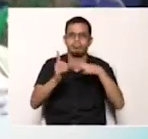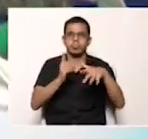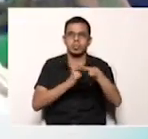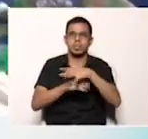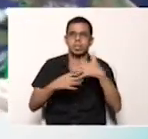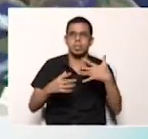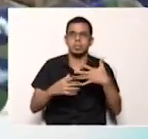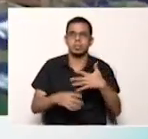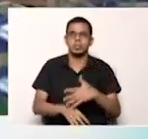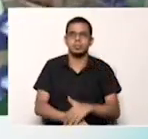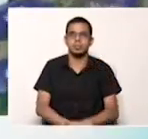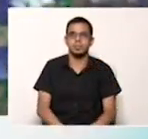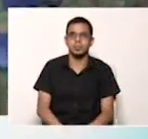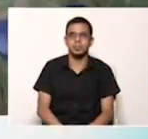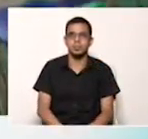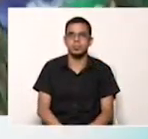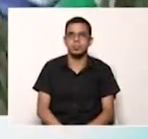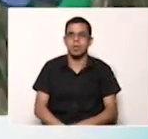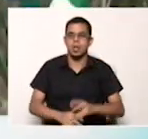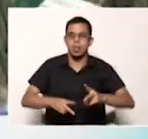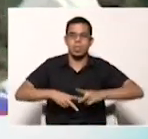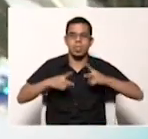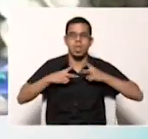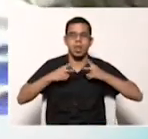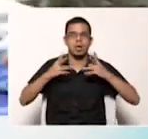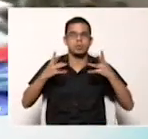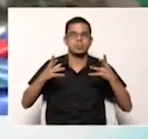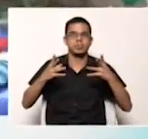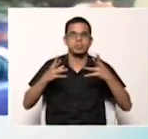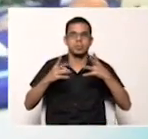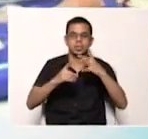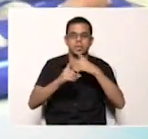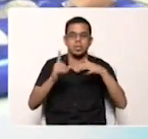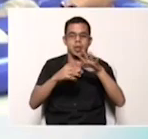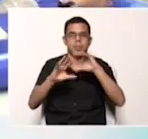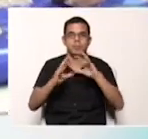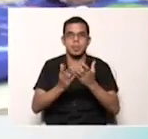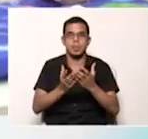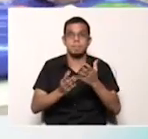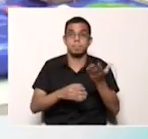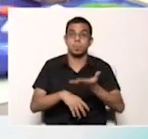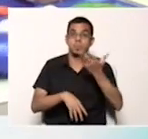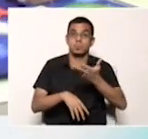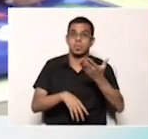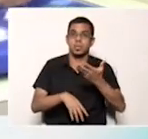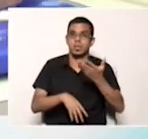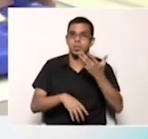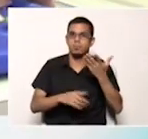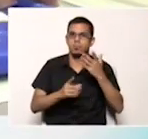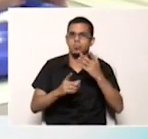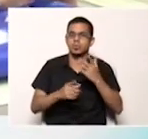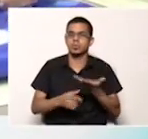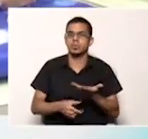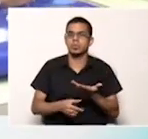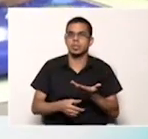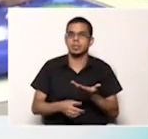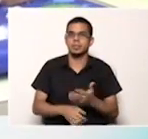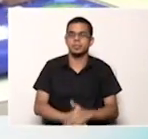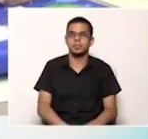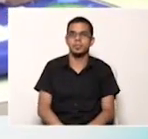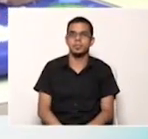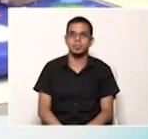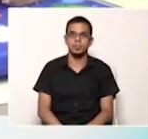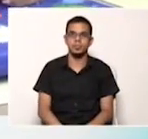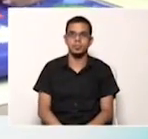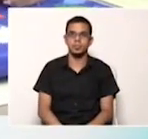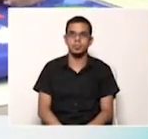la biodiversidad y el calentamiento global. Es importante denotar, mire qué bonito se ve este